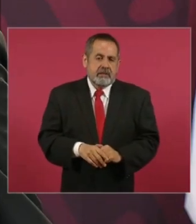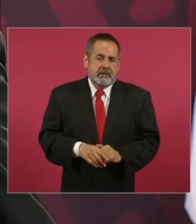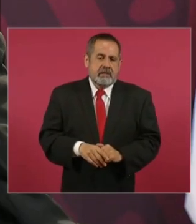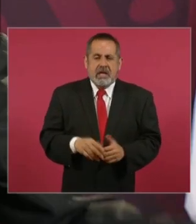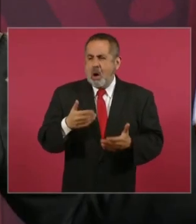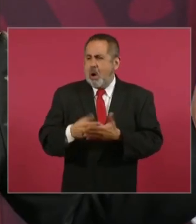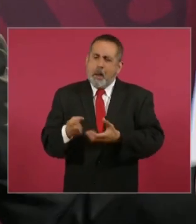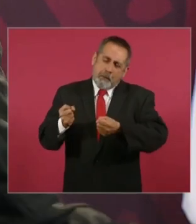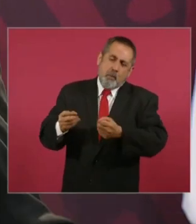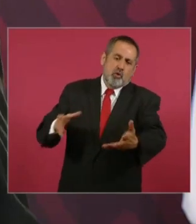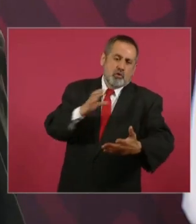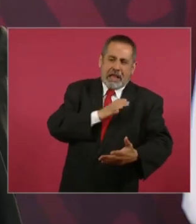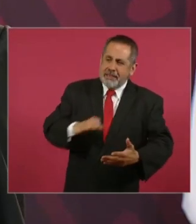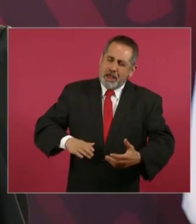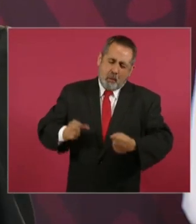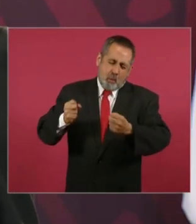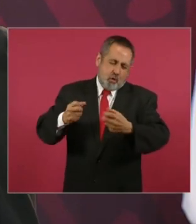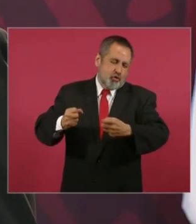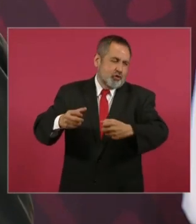Ahora sobran.